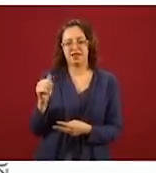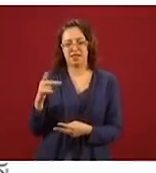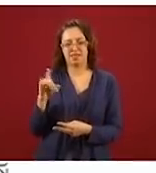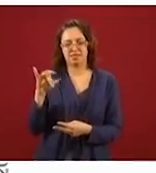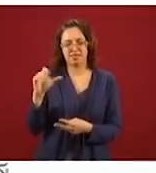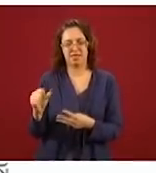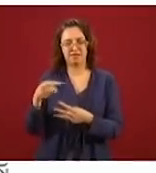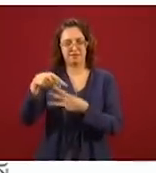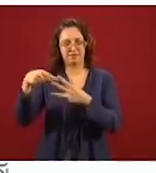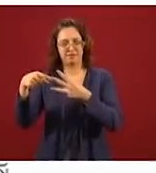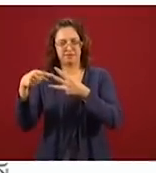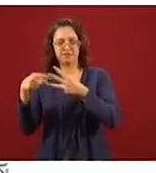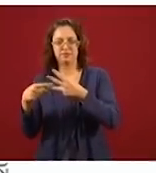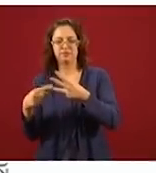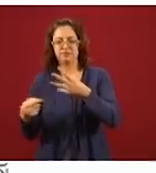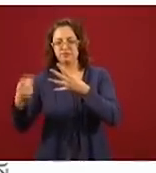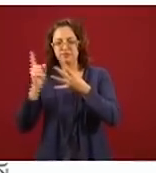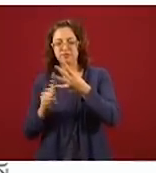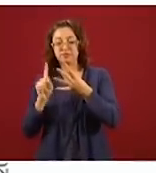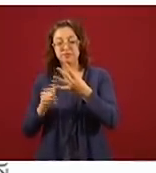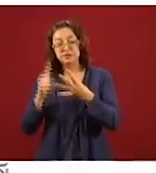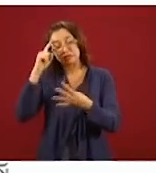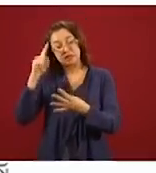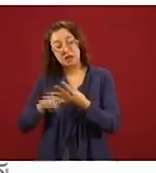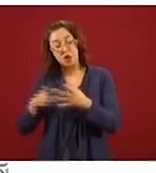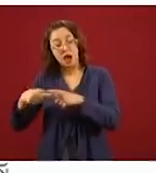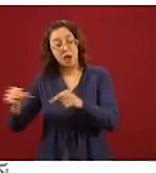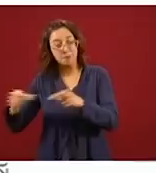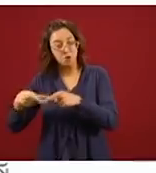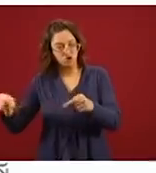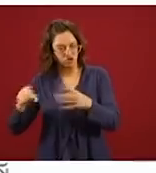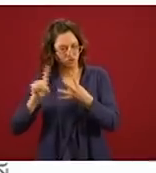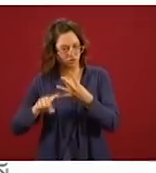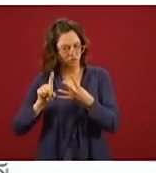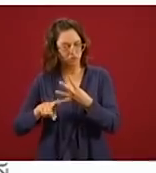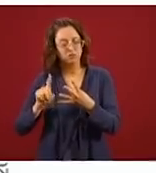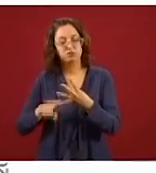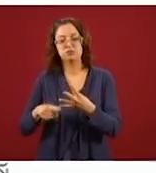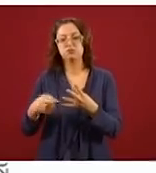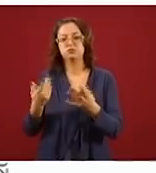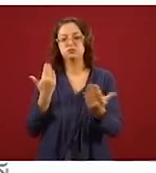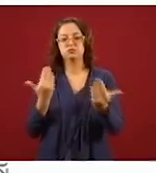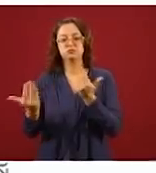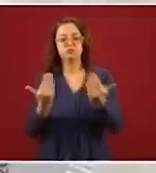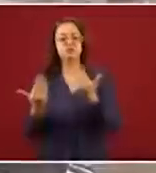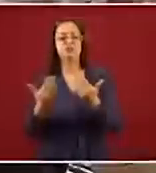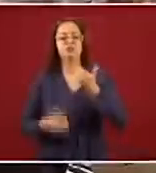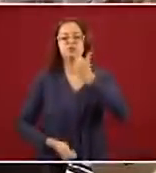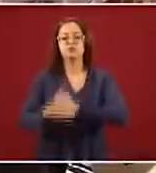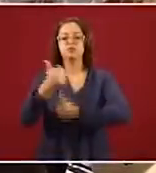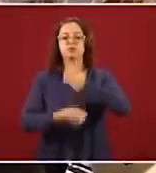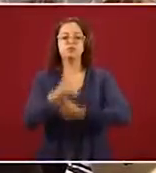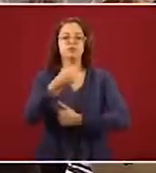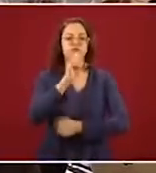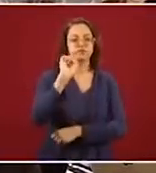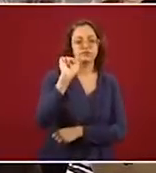Pero así estamos, con relación al dólar.